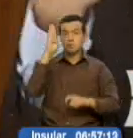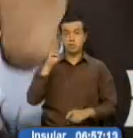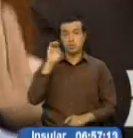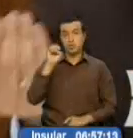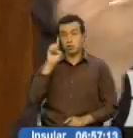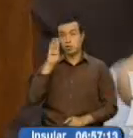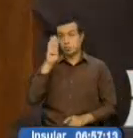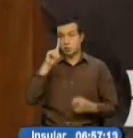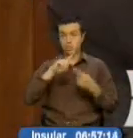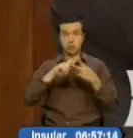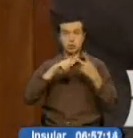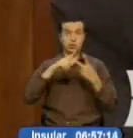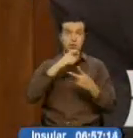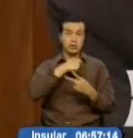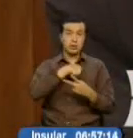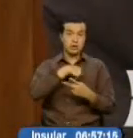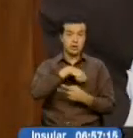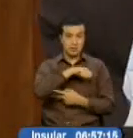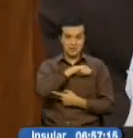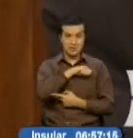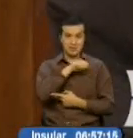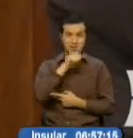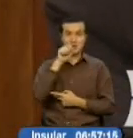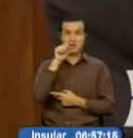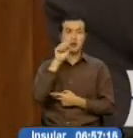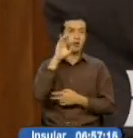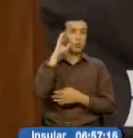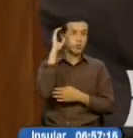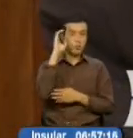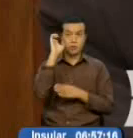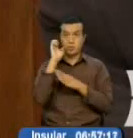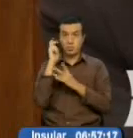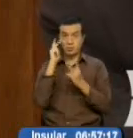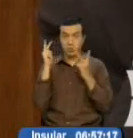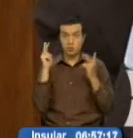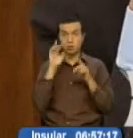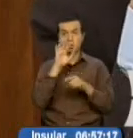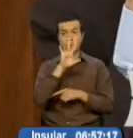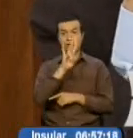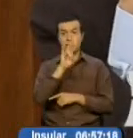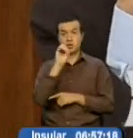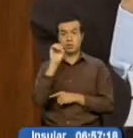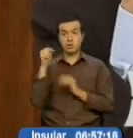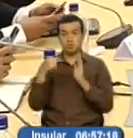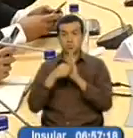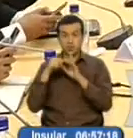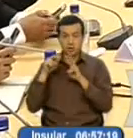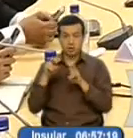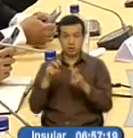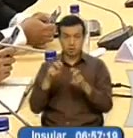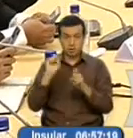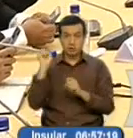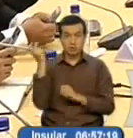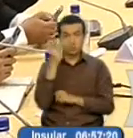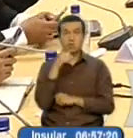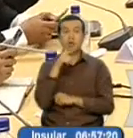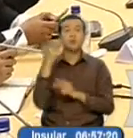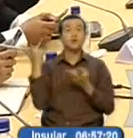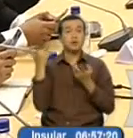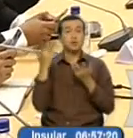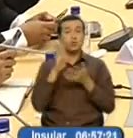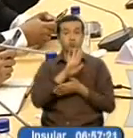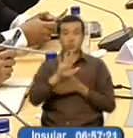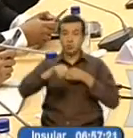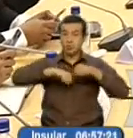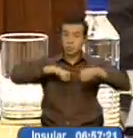acciona tanto en Colombia como en Ecuador, solo ahí hay 700.000 archivos. El segundo, en cambio, fue sobre si durante su